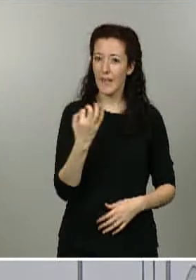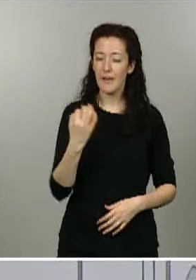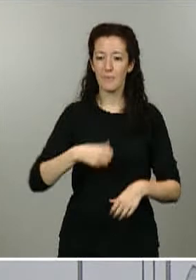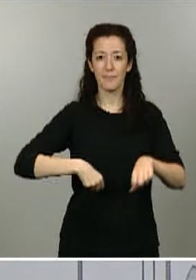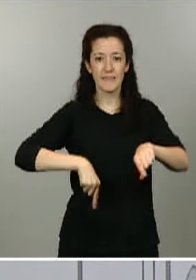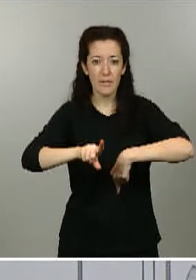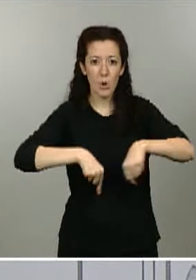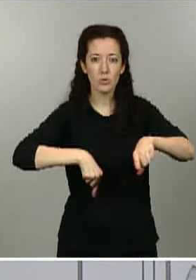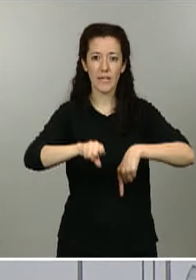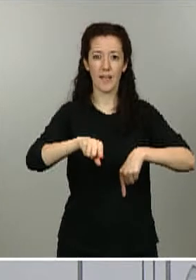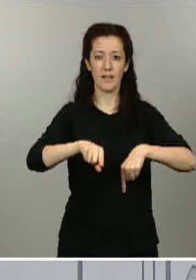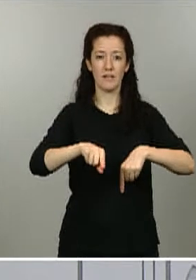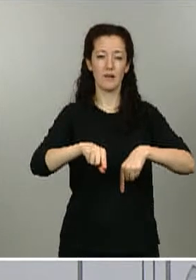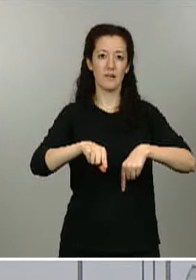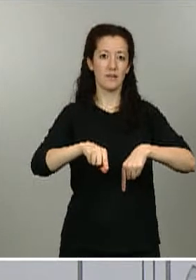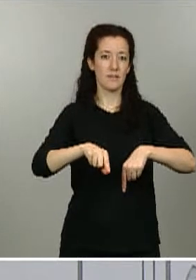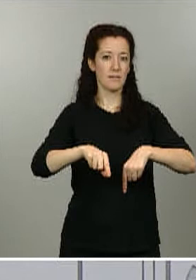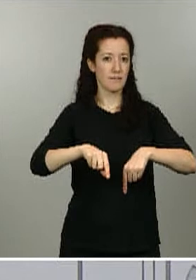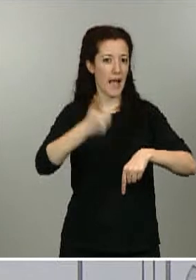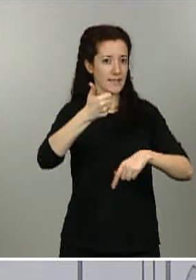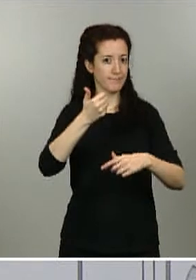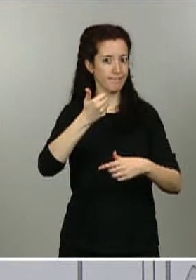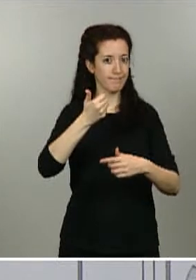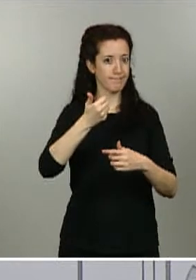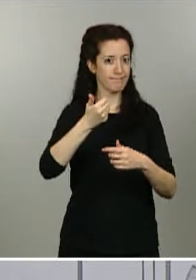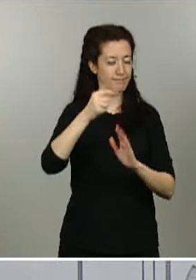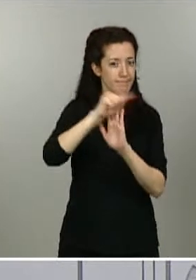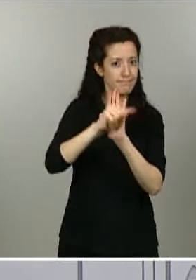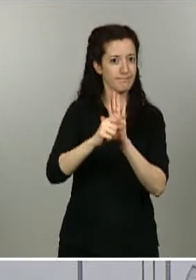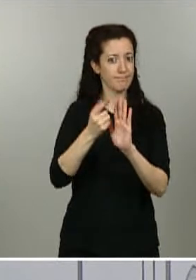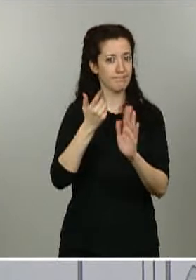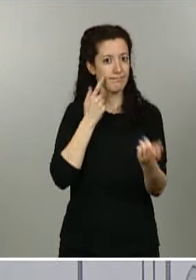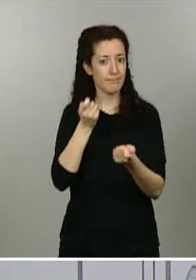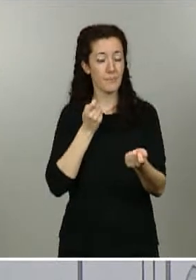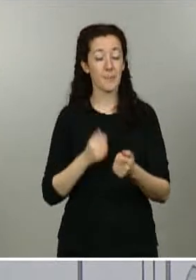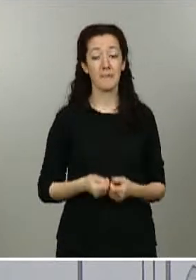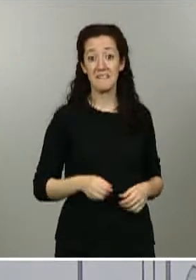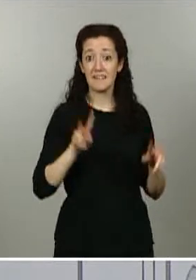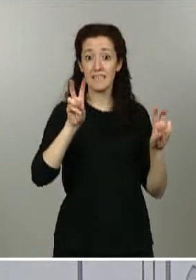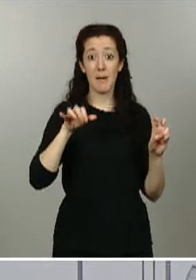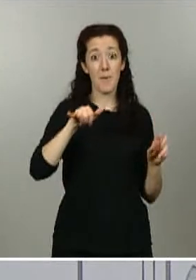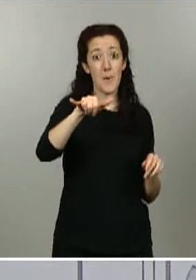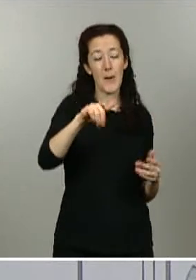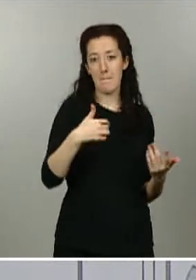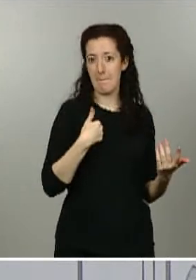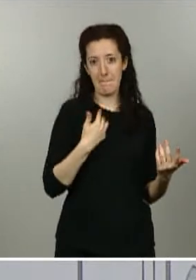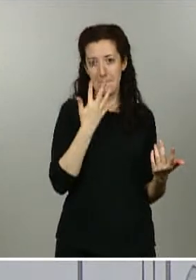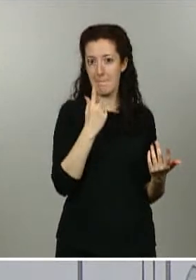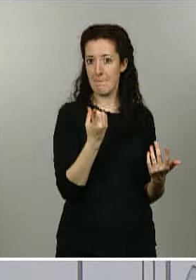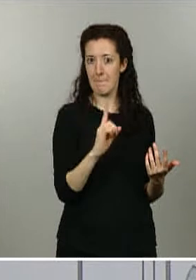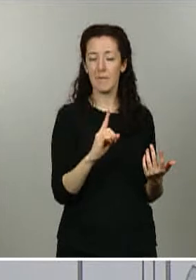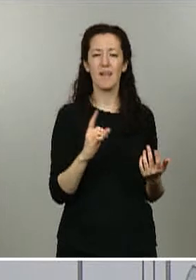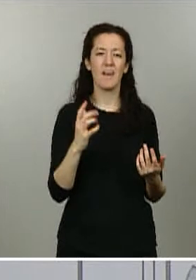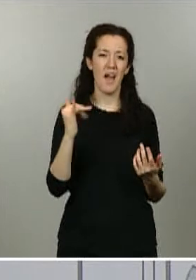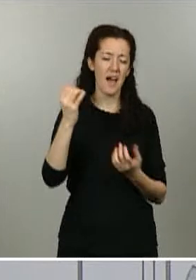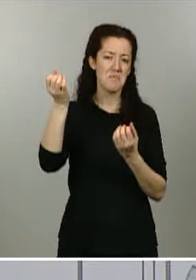no tengo información sobre ese vuelo, la verdad es que no lo había oído hasta ahora. Me han comentado esta mañana cosas de varios sitios, pero este en concreto, si me lo han